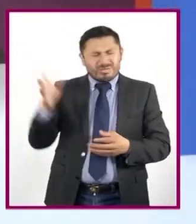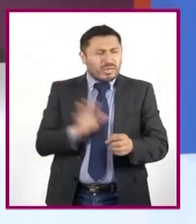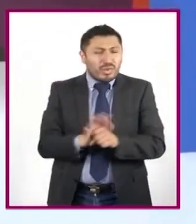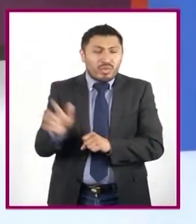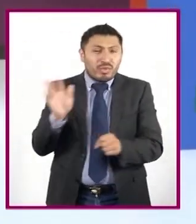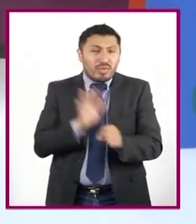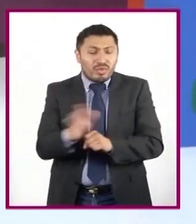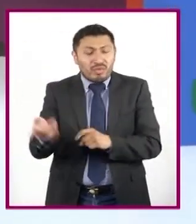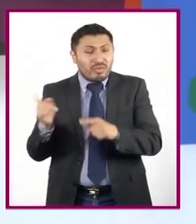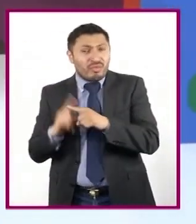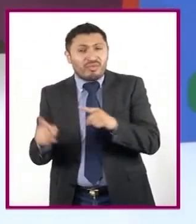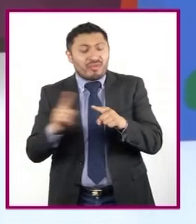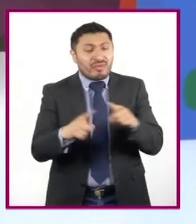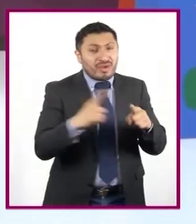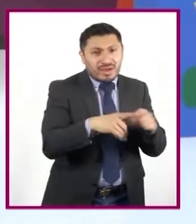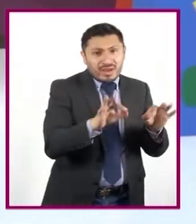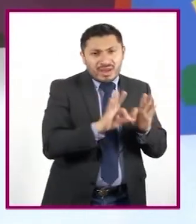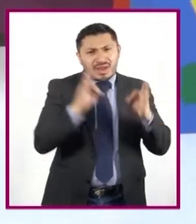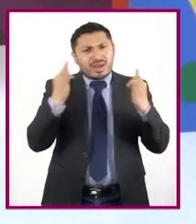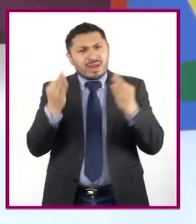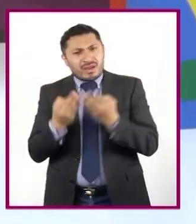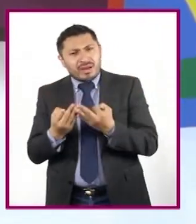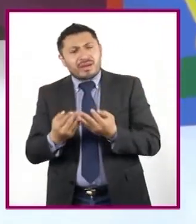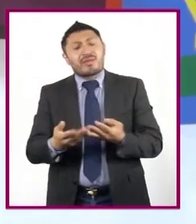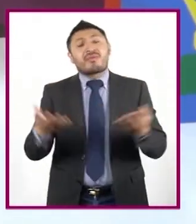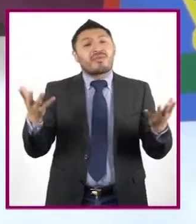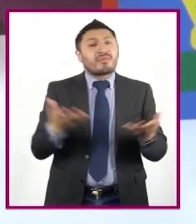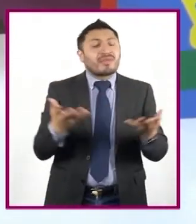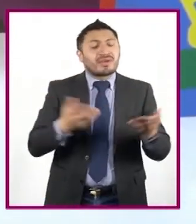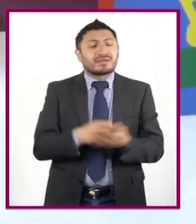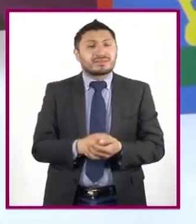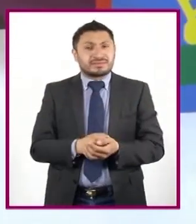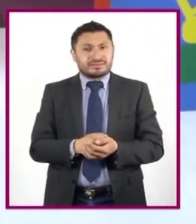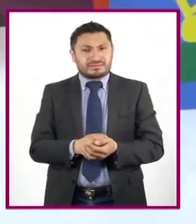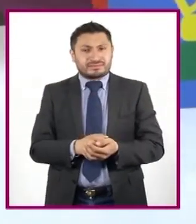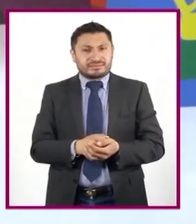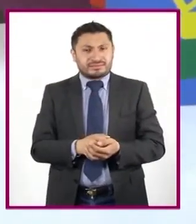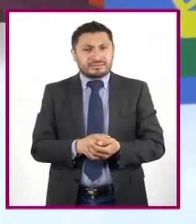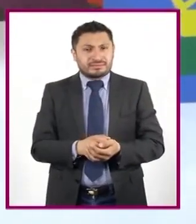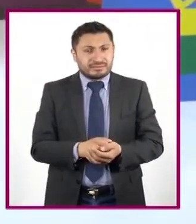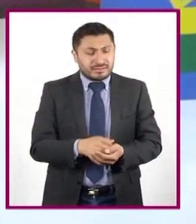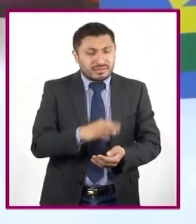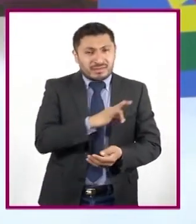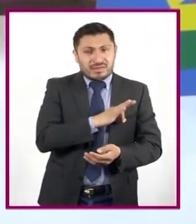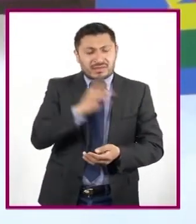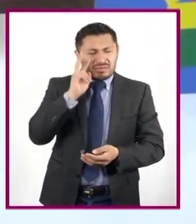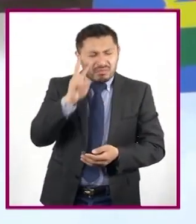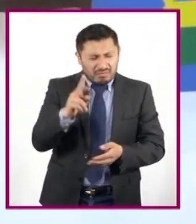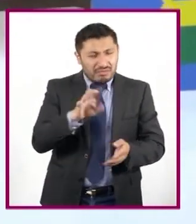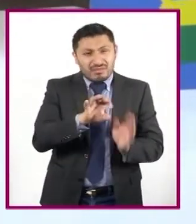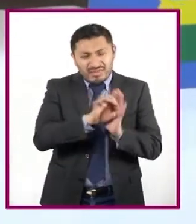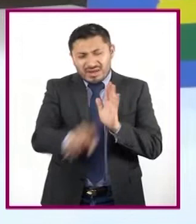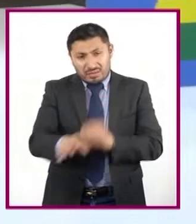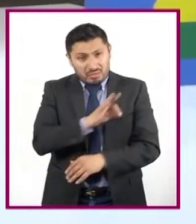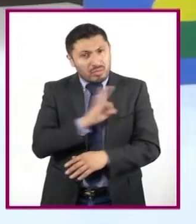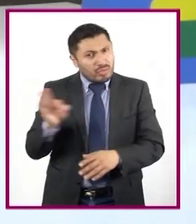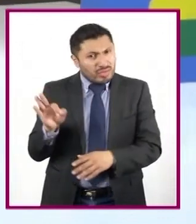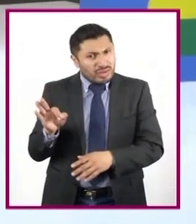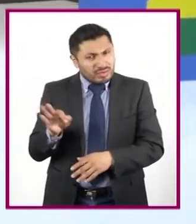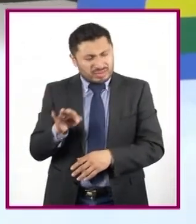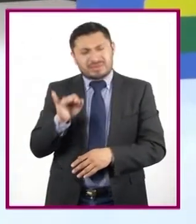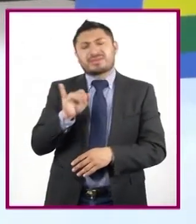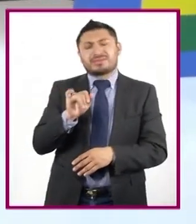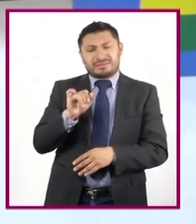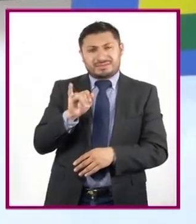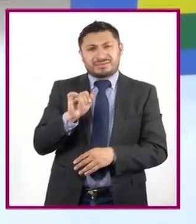cuáles son las diferentes formas en que están citadas. ¿Podríamos ver algunos ejemplos, maestra? Por supuesto que